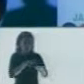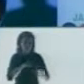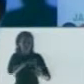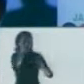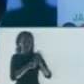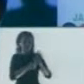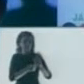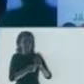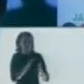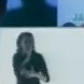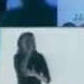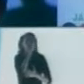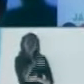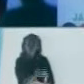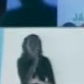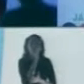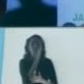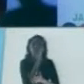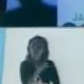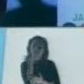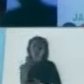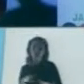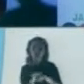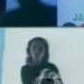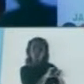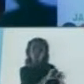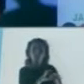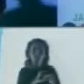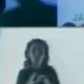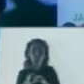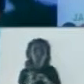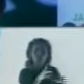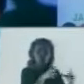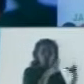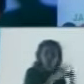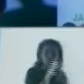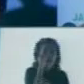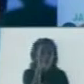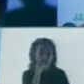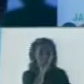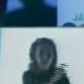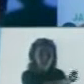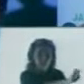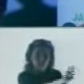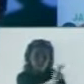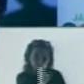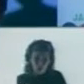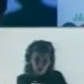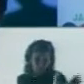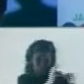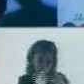está más que pactada esa unión socialocomunista y resto.